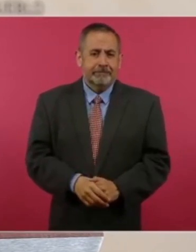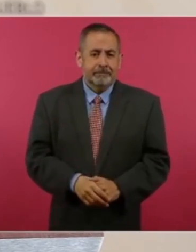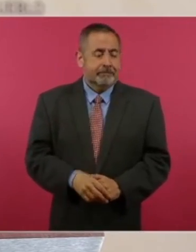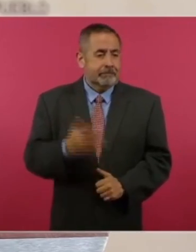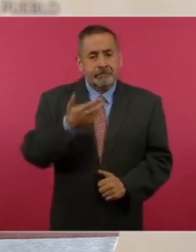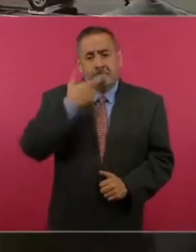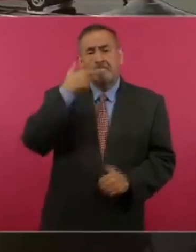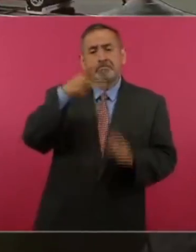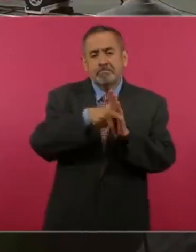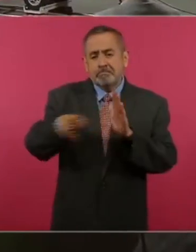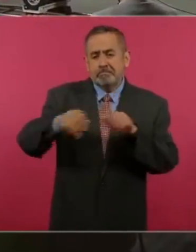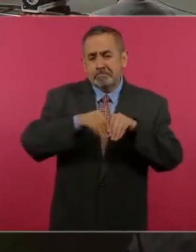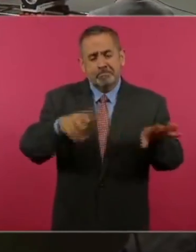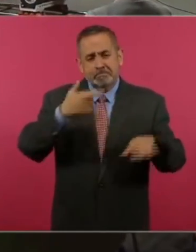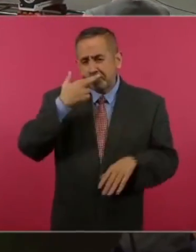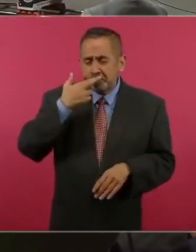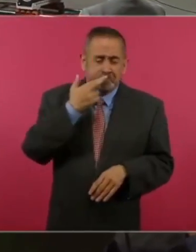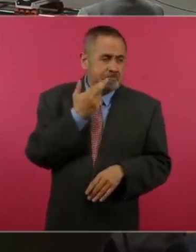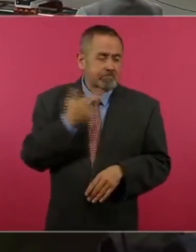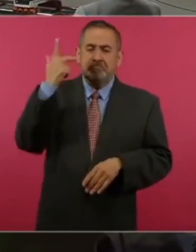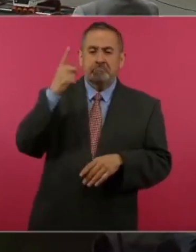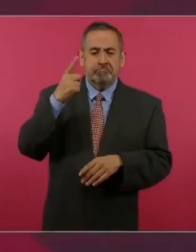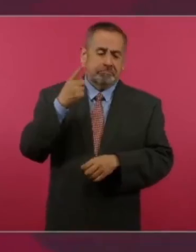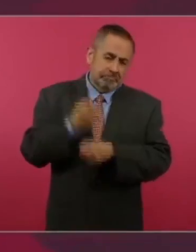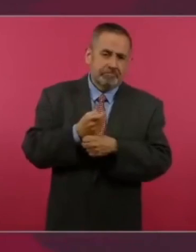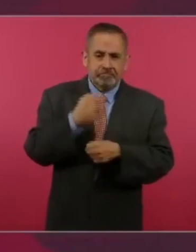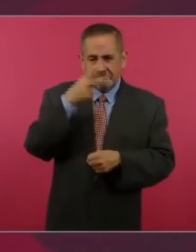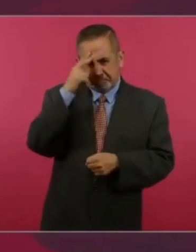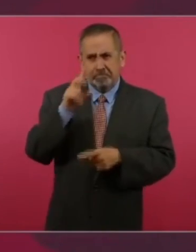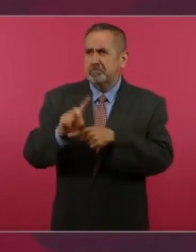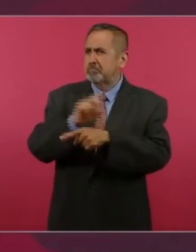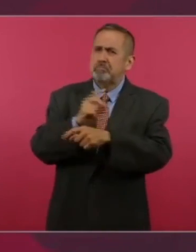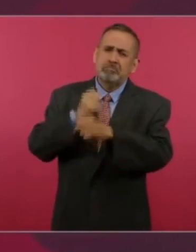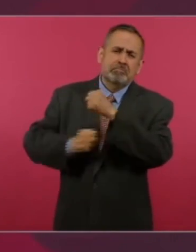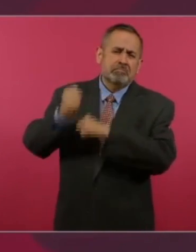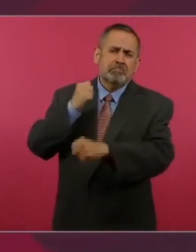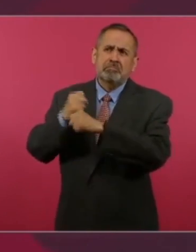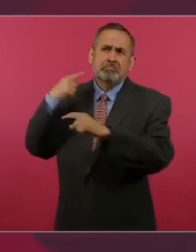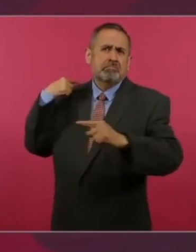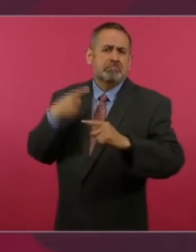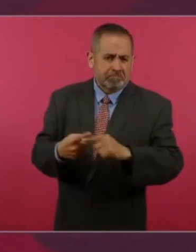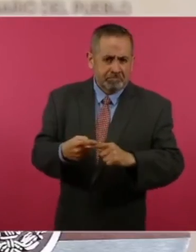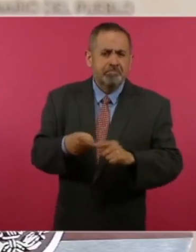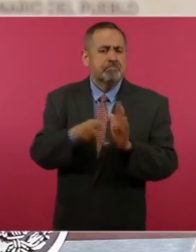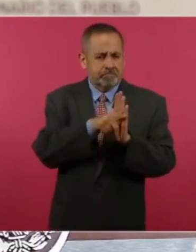Es el mejor periódico. No le crean a Loret. De México. Desde hace mucho tiempo.